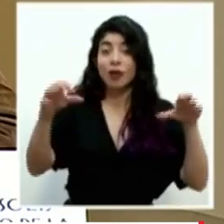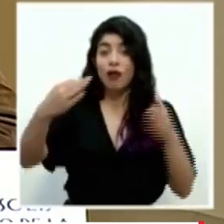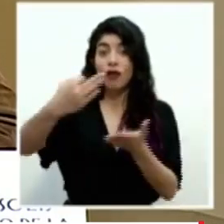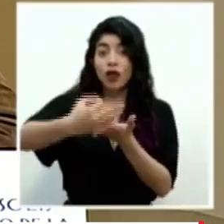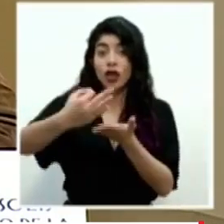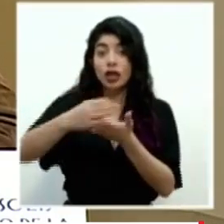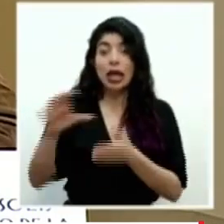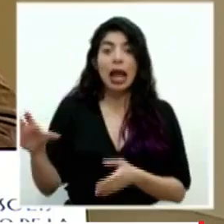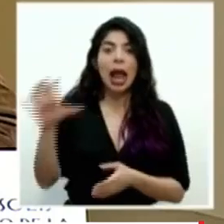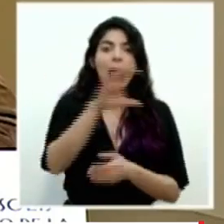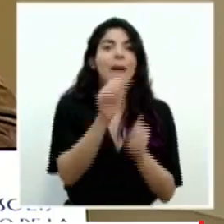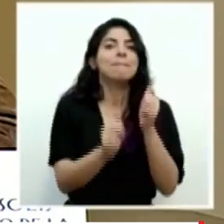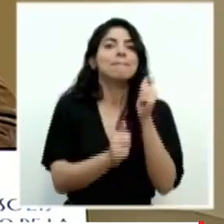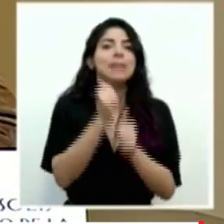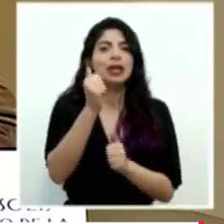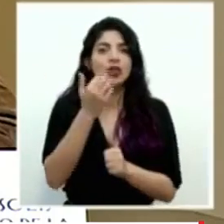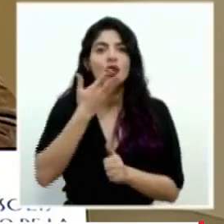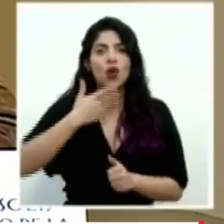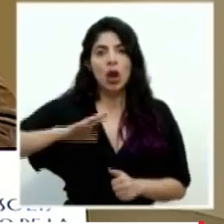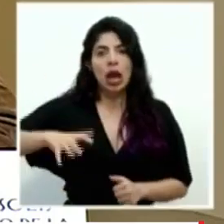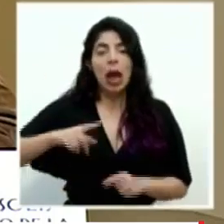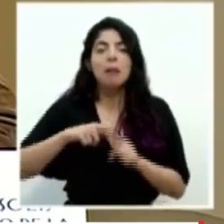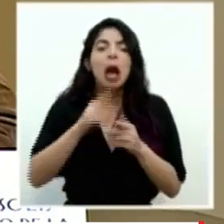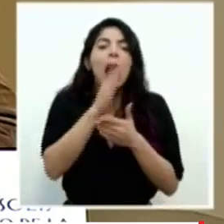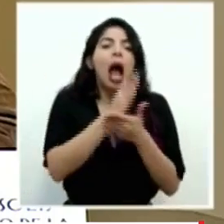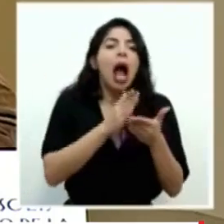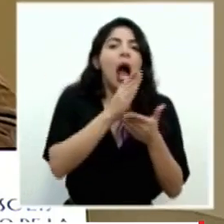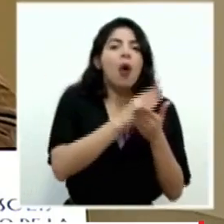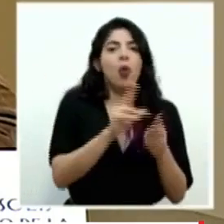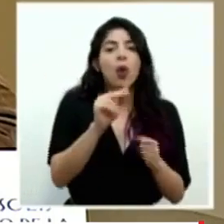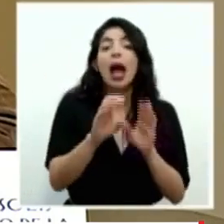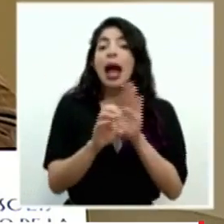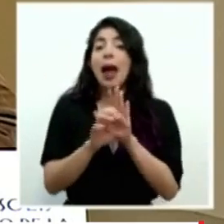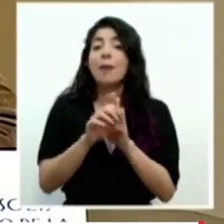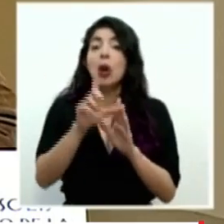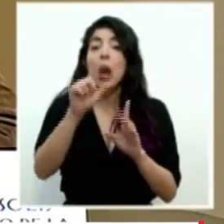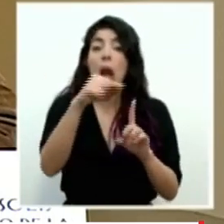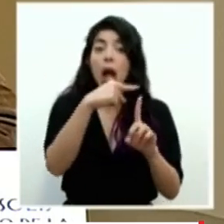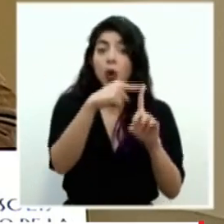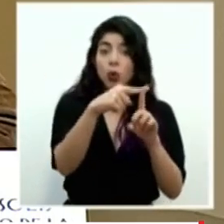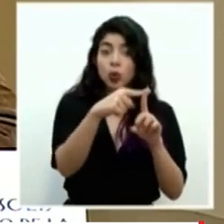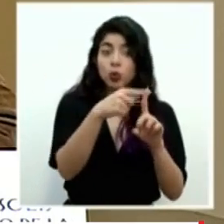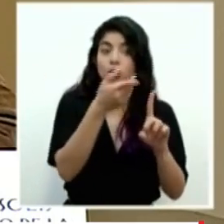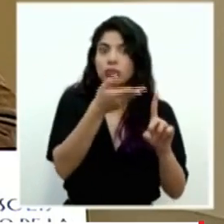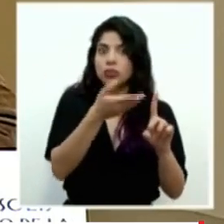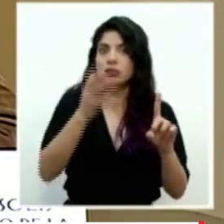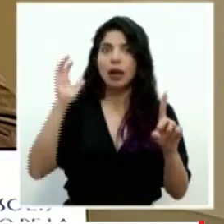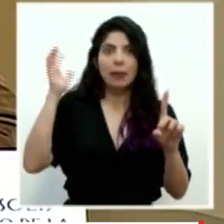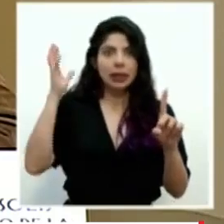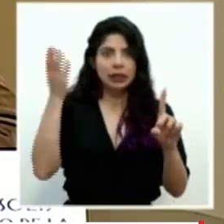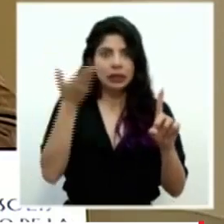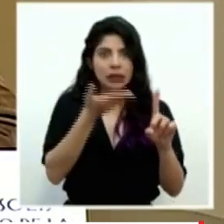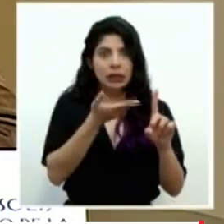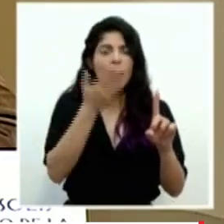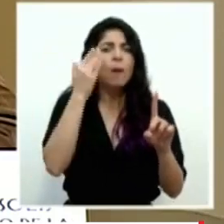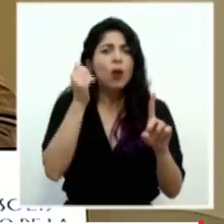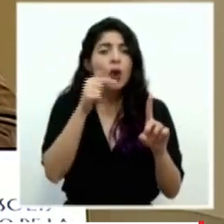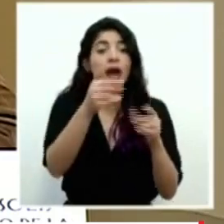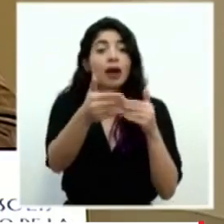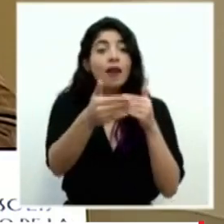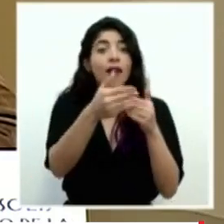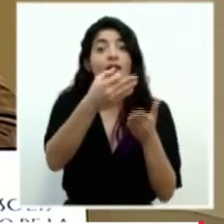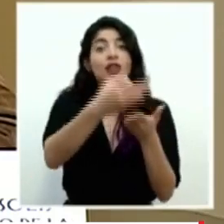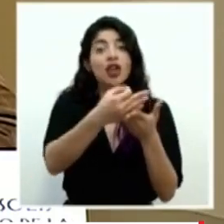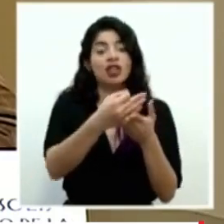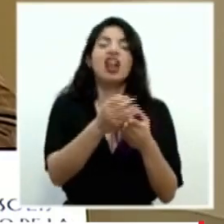fronterizos están en alerta naranja, no obstante tenemos algunas excepciones. El cantón de La Cruz, por ejemplo, está en alerta amarilla, pero por ser